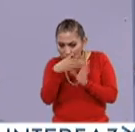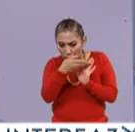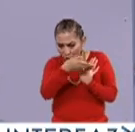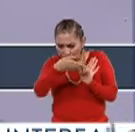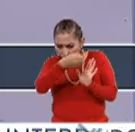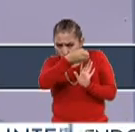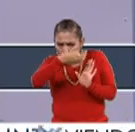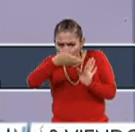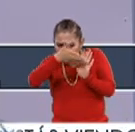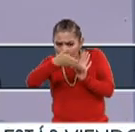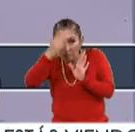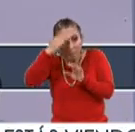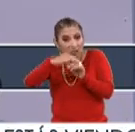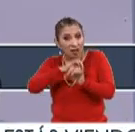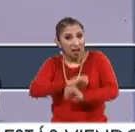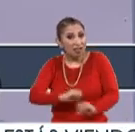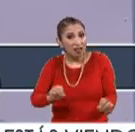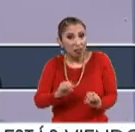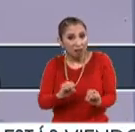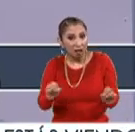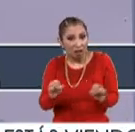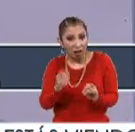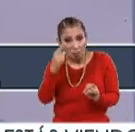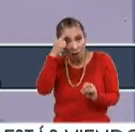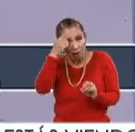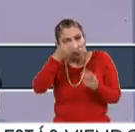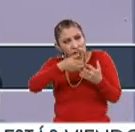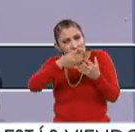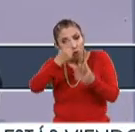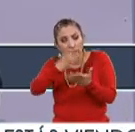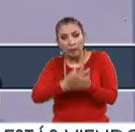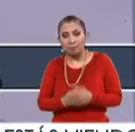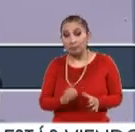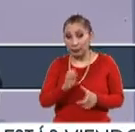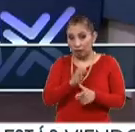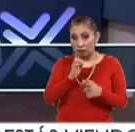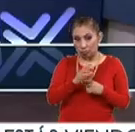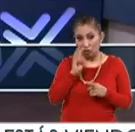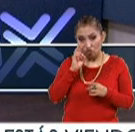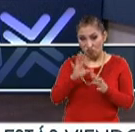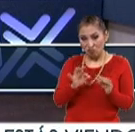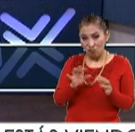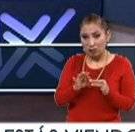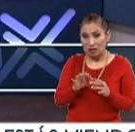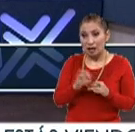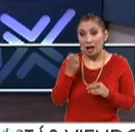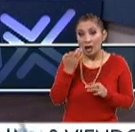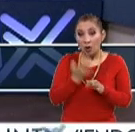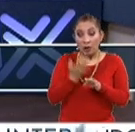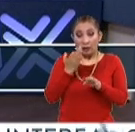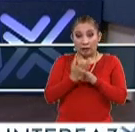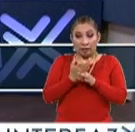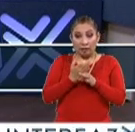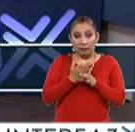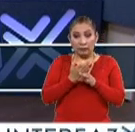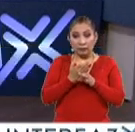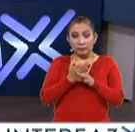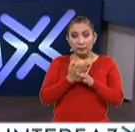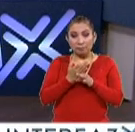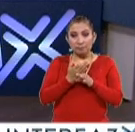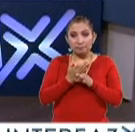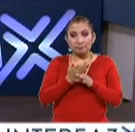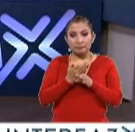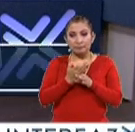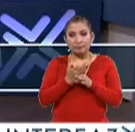secuencia lógica y no hay que memorizar nada. Eso es lo básico. Claro, entonces, doctor, por lo que está comentando, en estos momentos